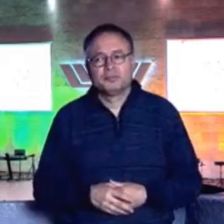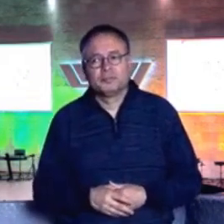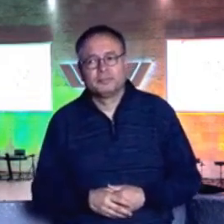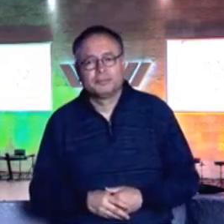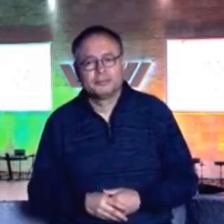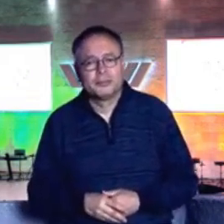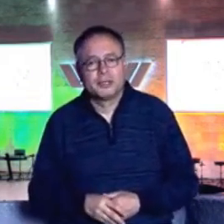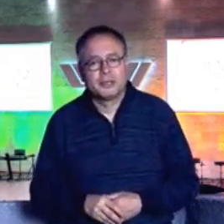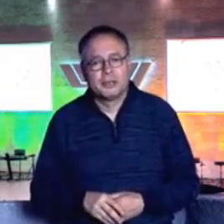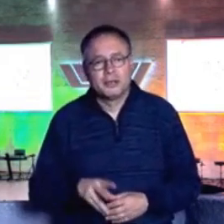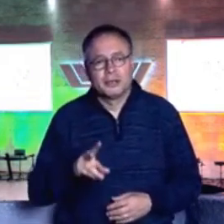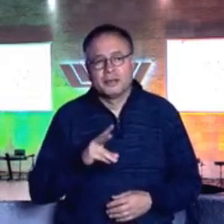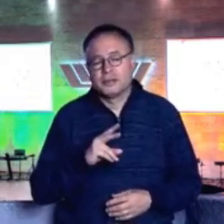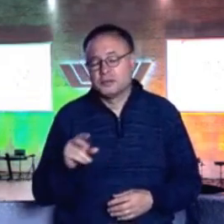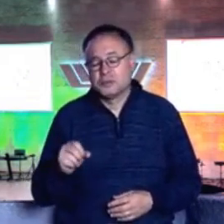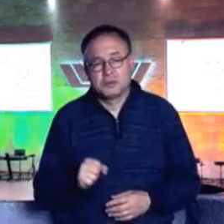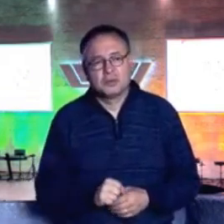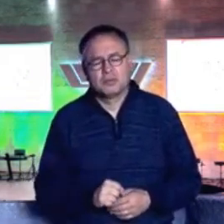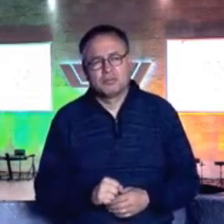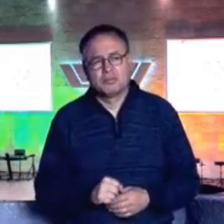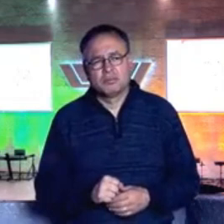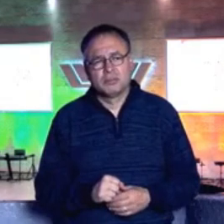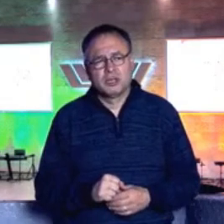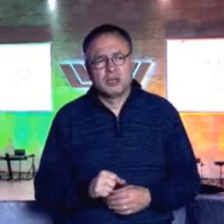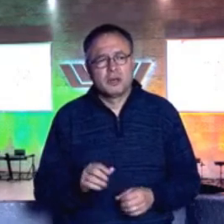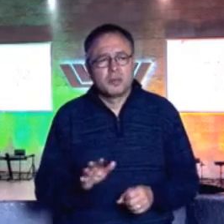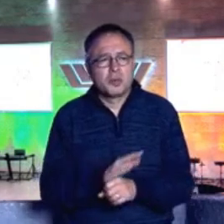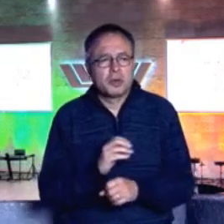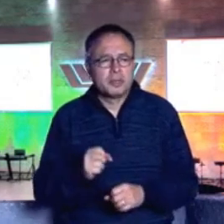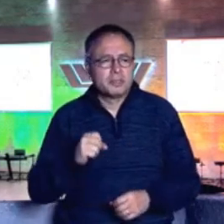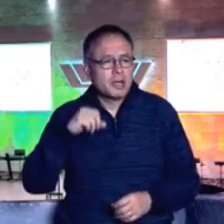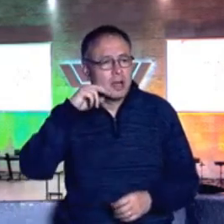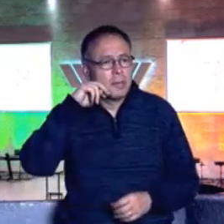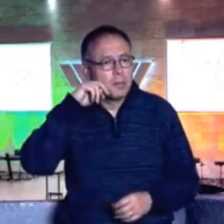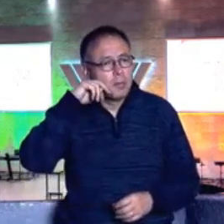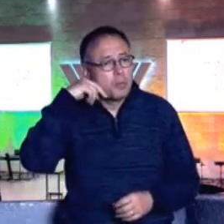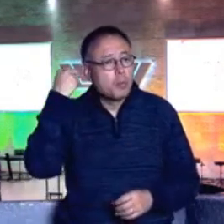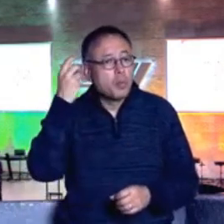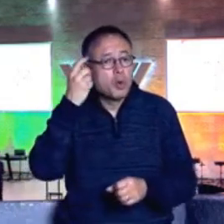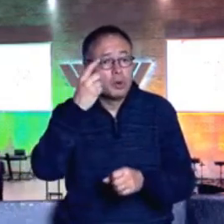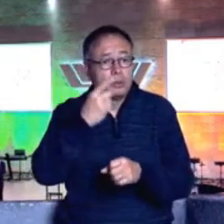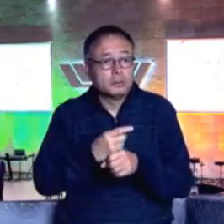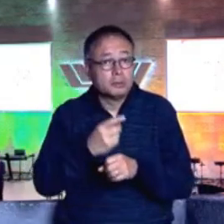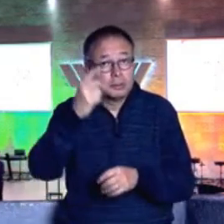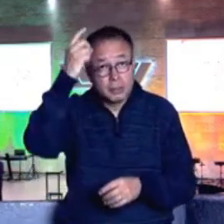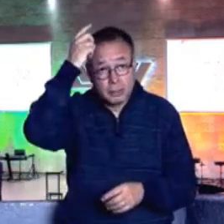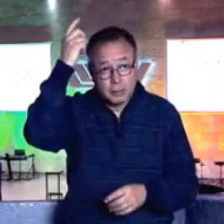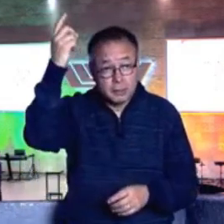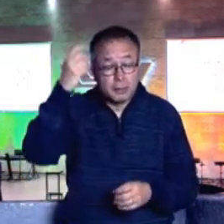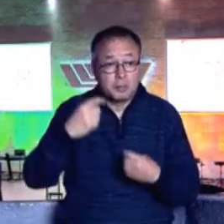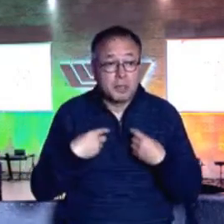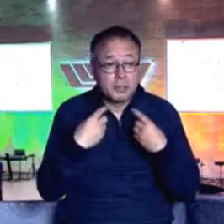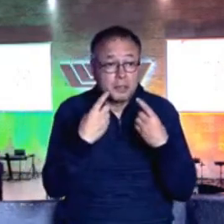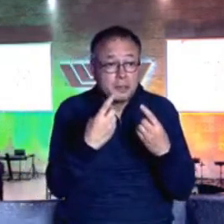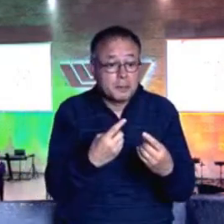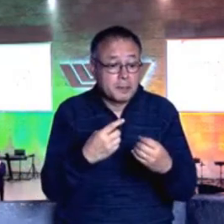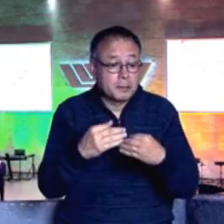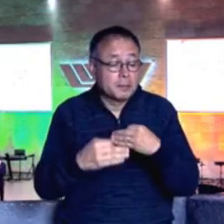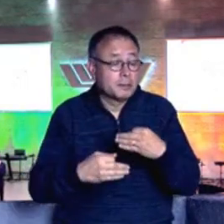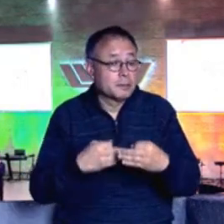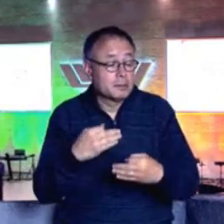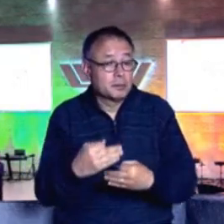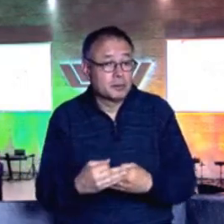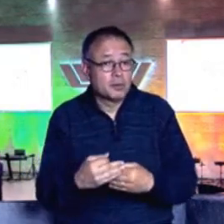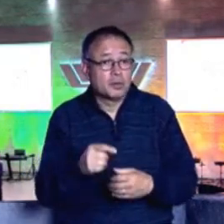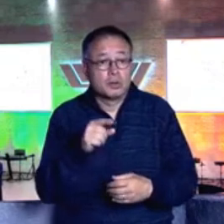mi rebaño pequeño porque es la buena voluntad del padre darles el reino vendan sus bienes y den a los pobres prové ane de